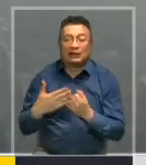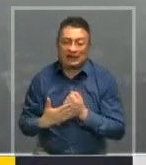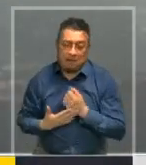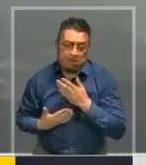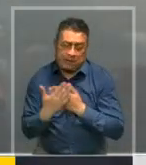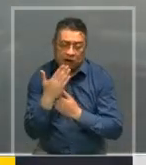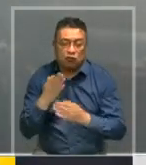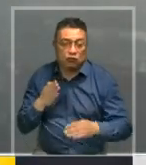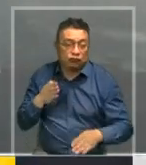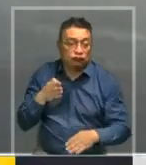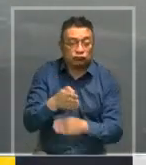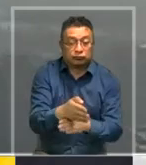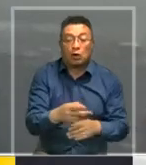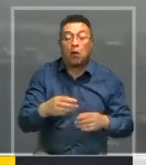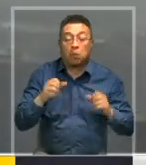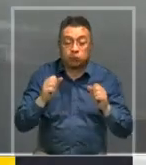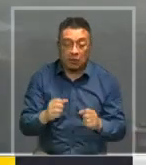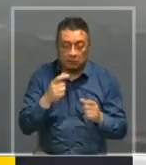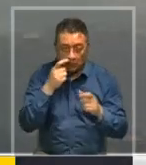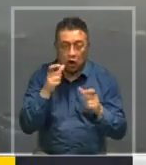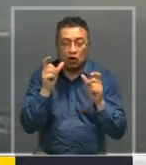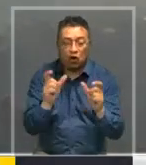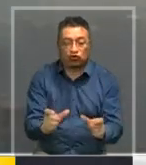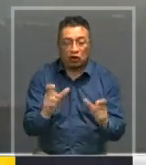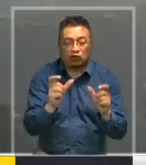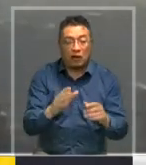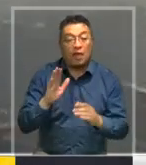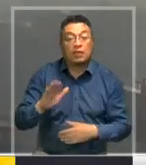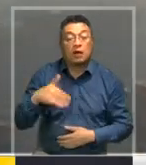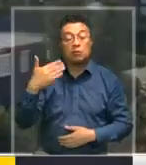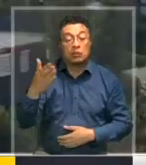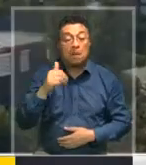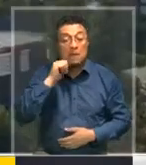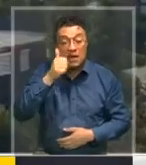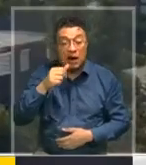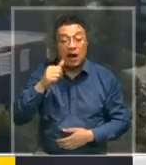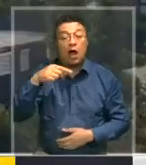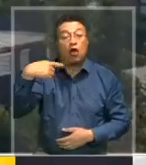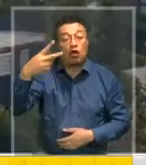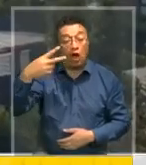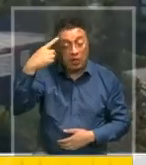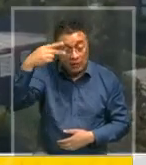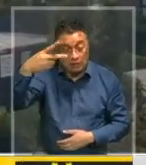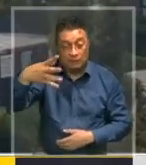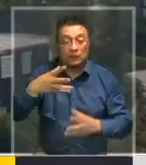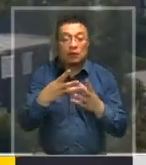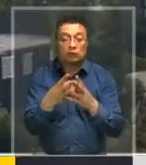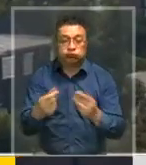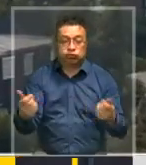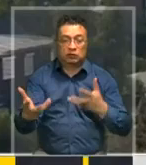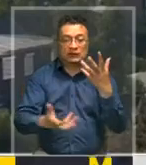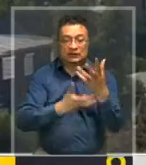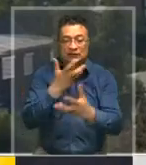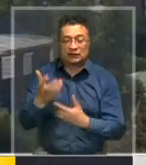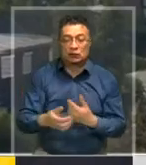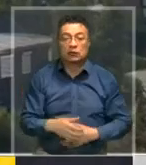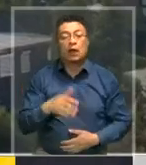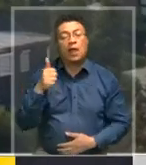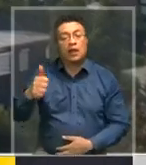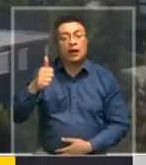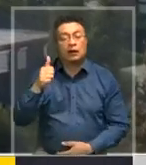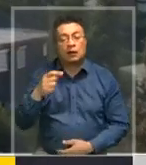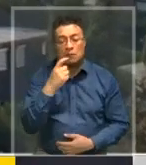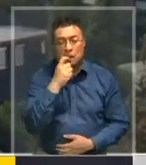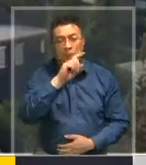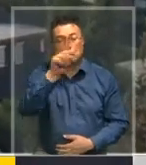para poder por lo menos controlar y más adelante, entre mañana y pasado, poder extinguir el incendio. Director, por acá, por este sector donde se